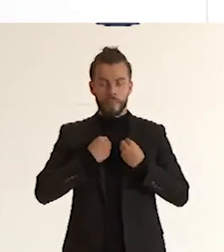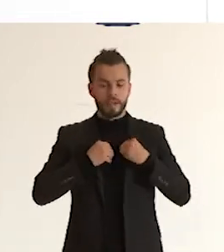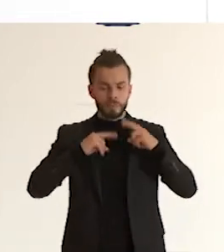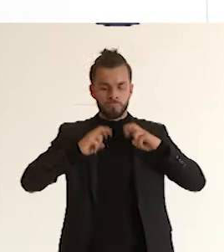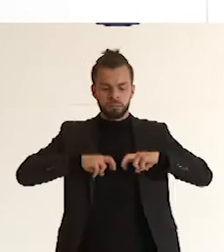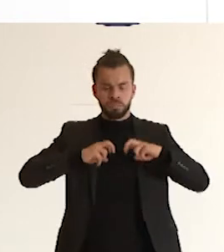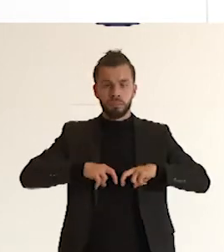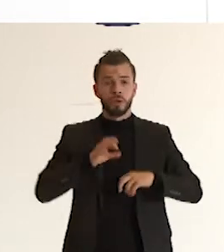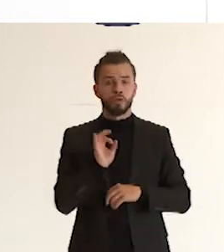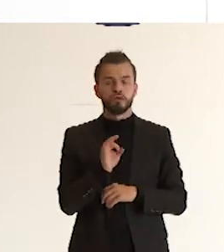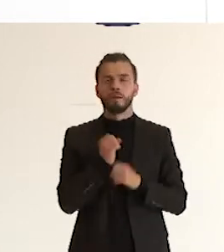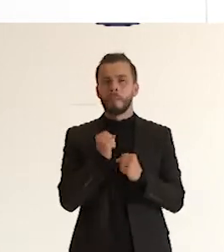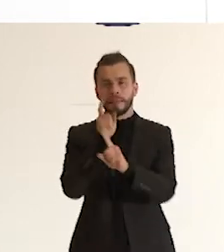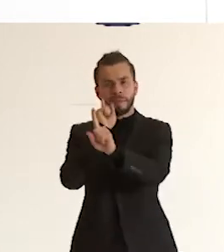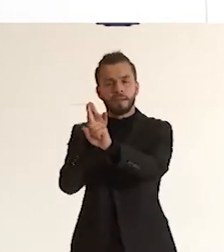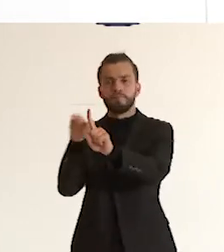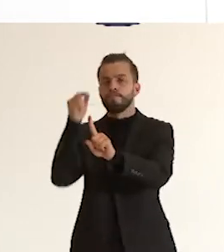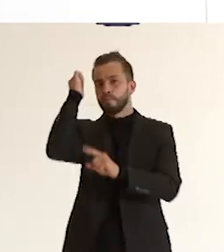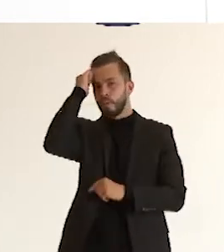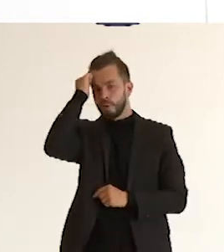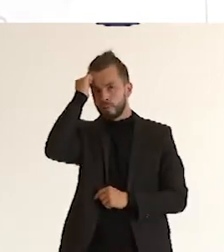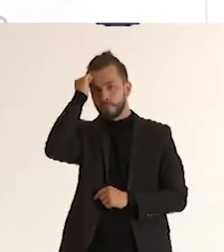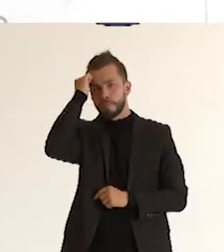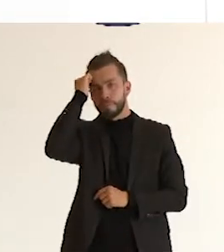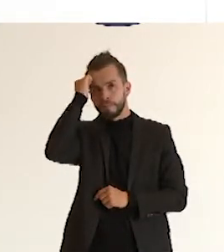relación con la docencia perdón